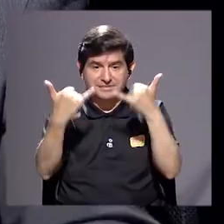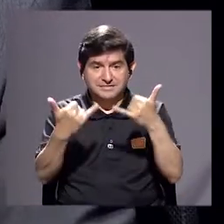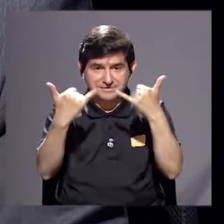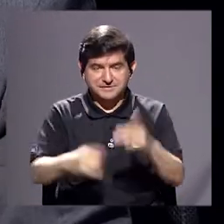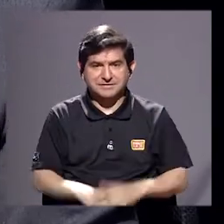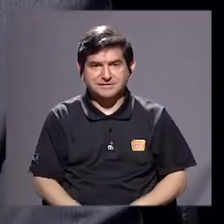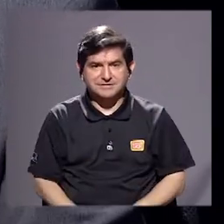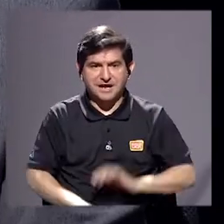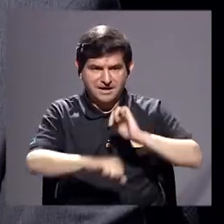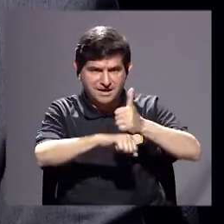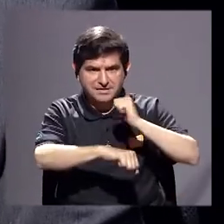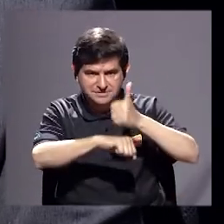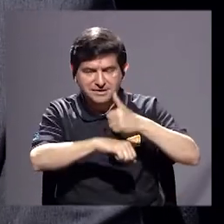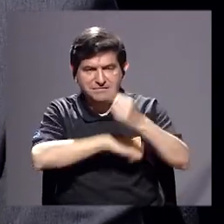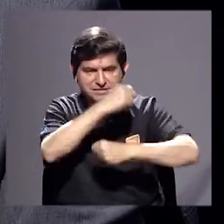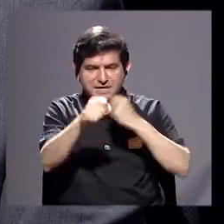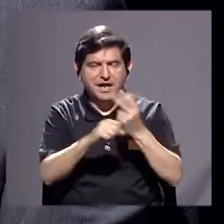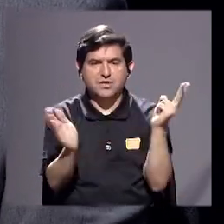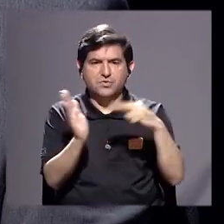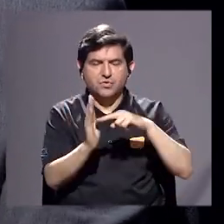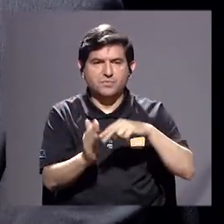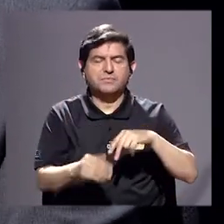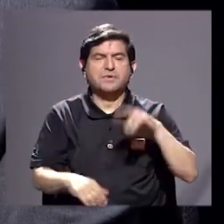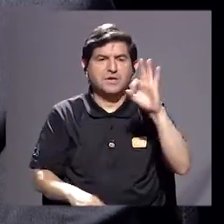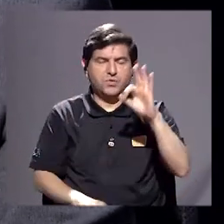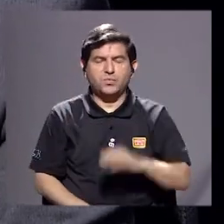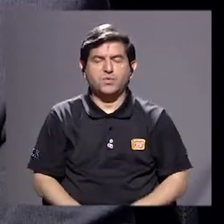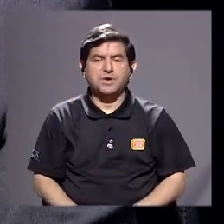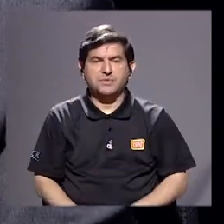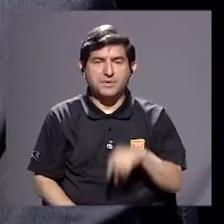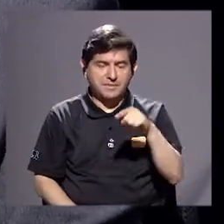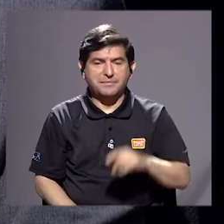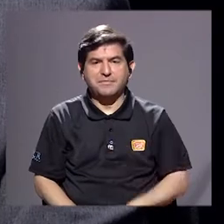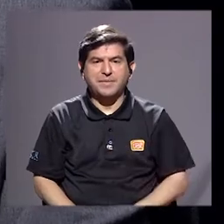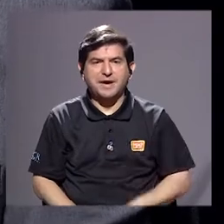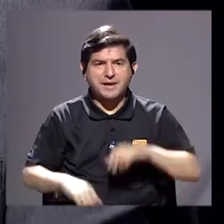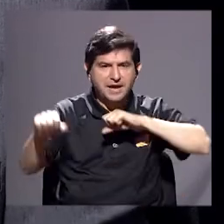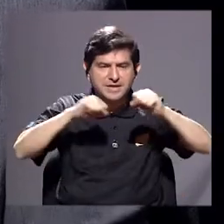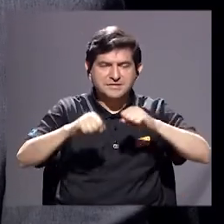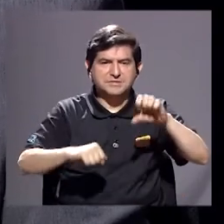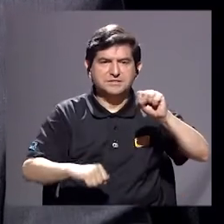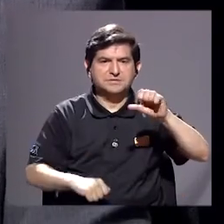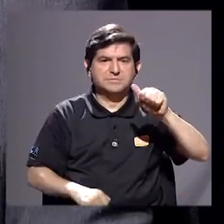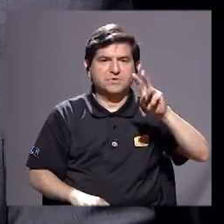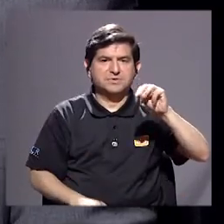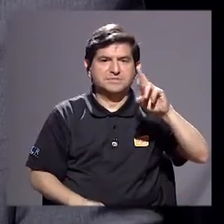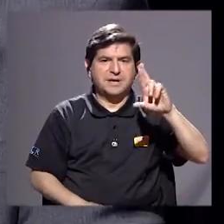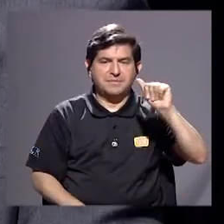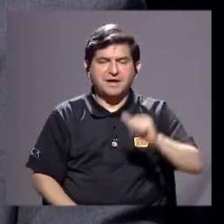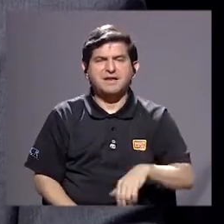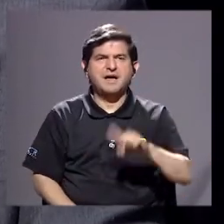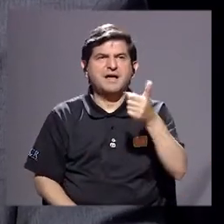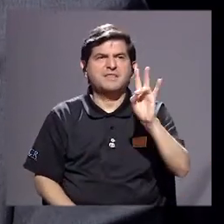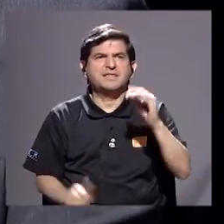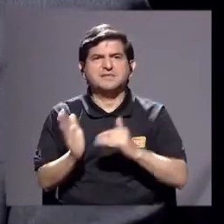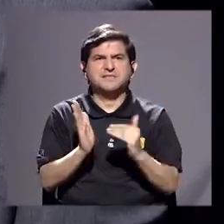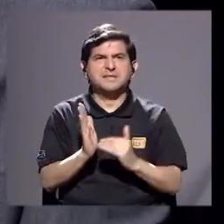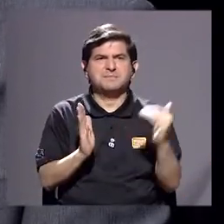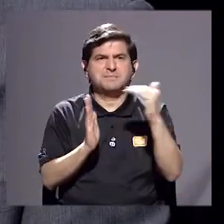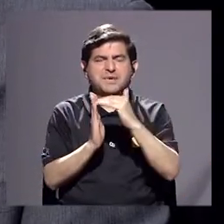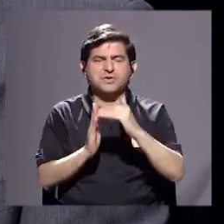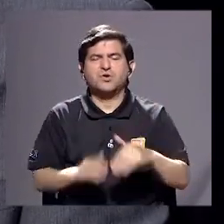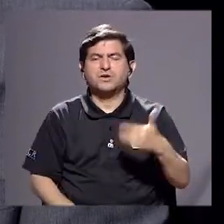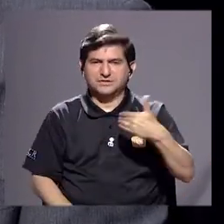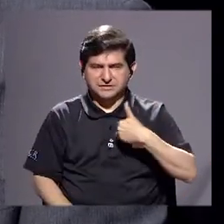pactado en el año 2009 con el que se atendió el signo de samara quedaban aproximadamente 17 mil millones y se